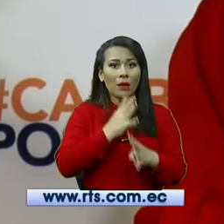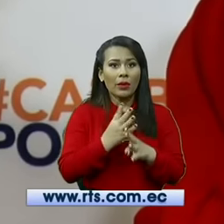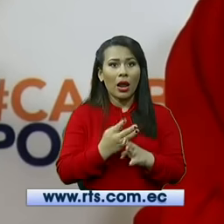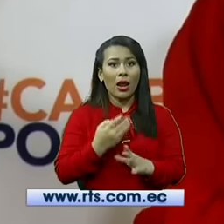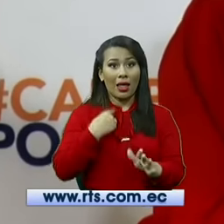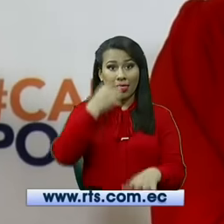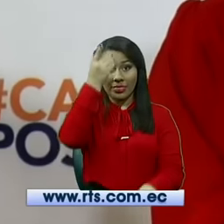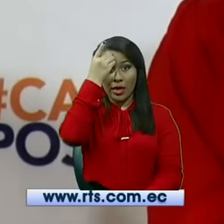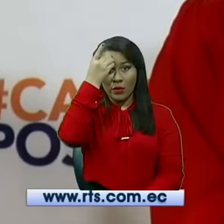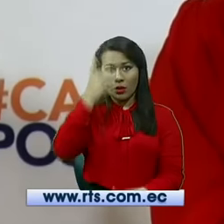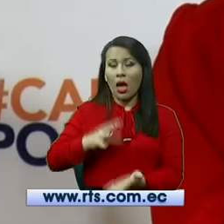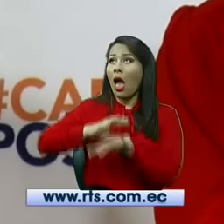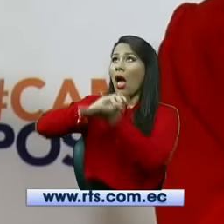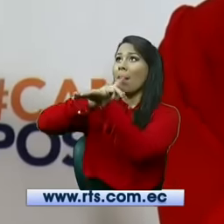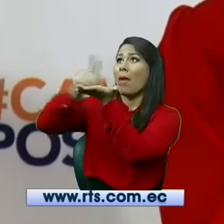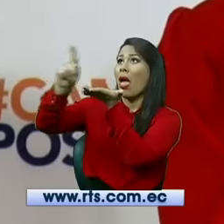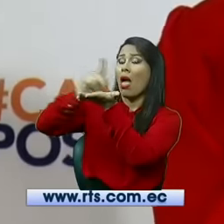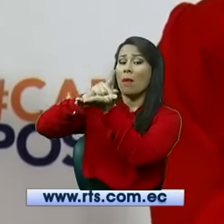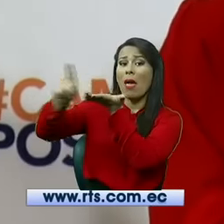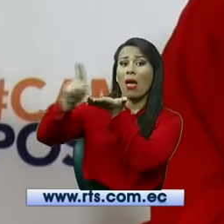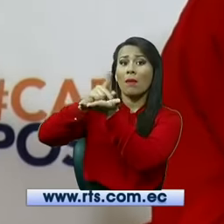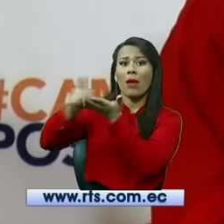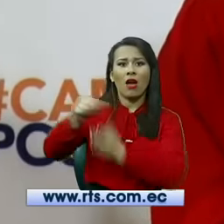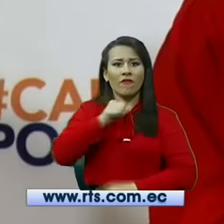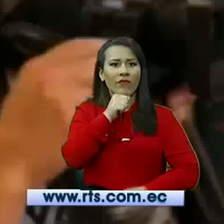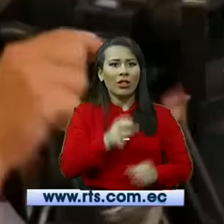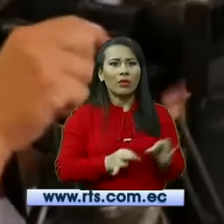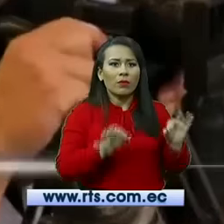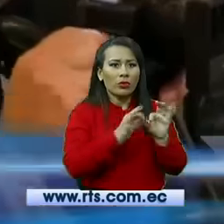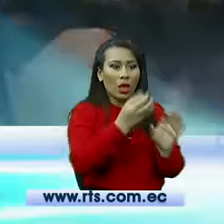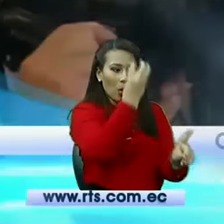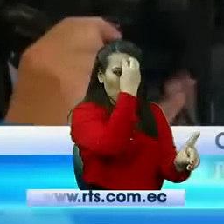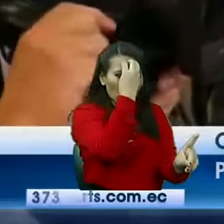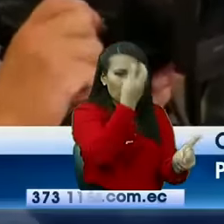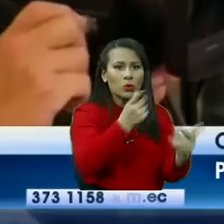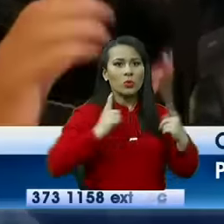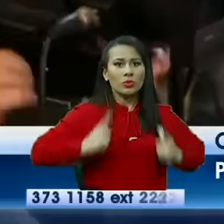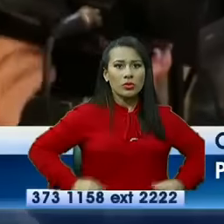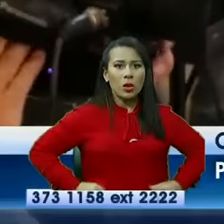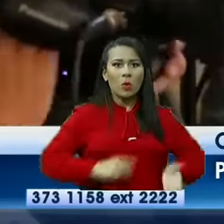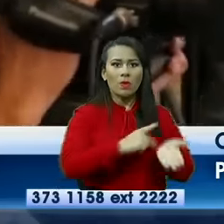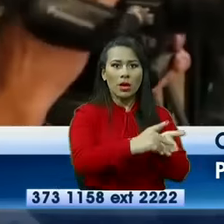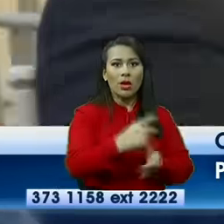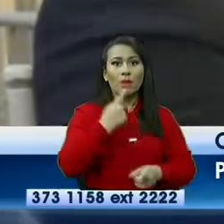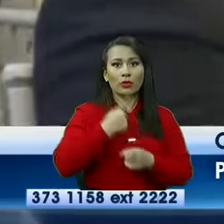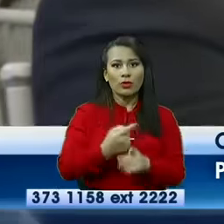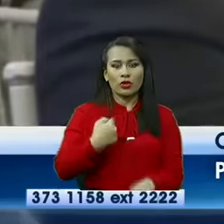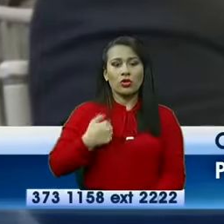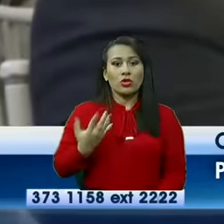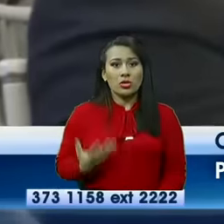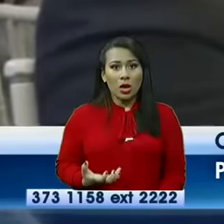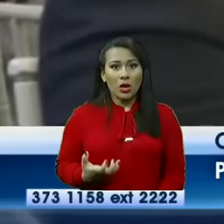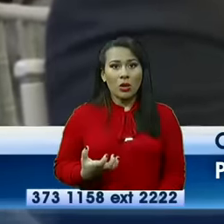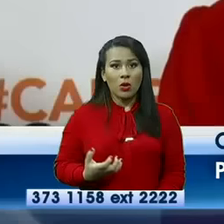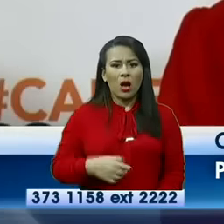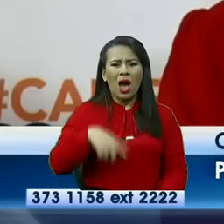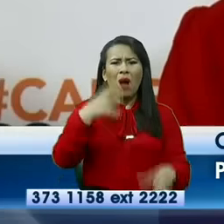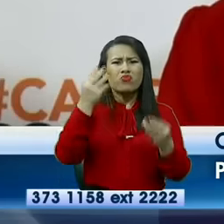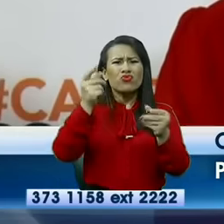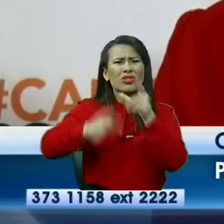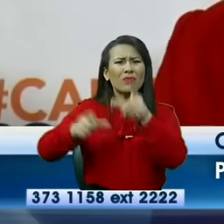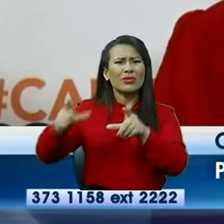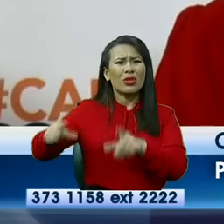deuda que al servicio de la deuda que educación y salud junto para la presidenciable son necesarios recortes en el sector público